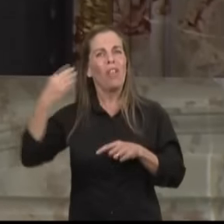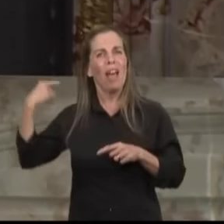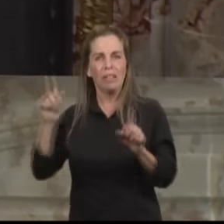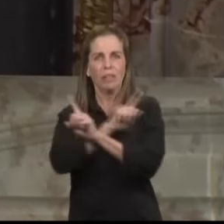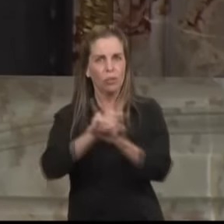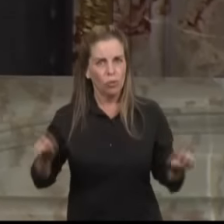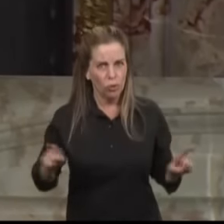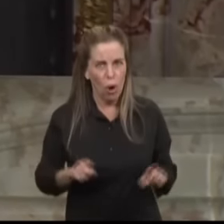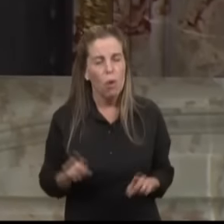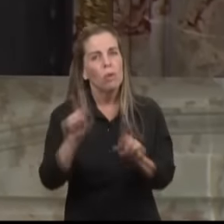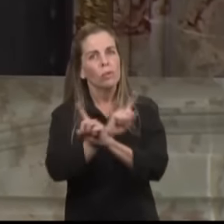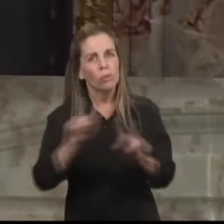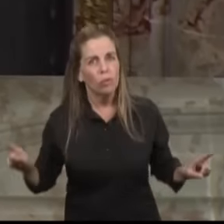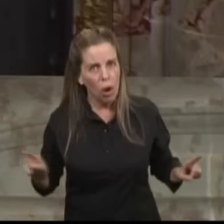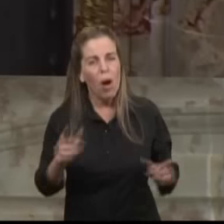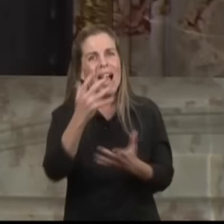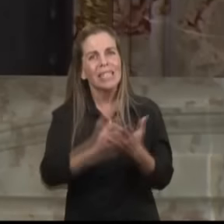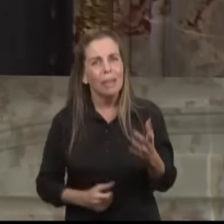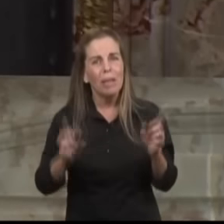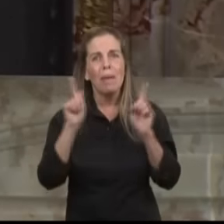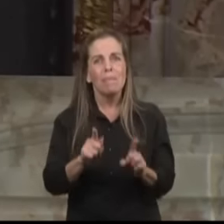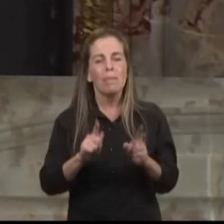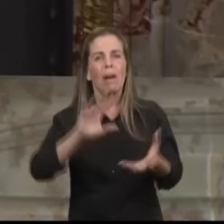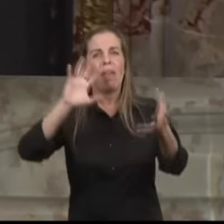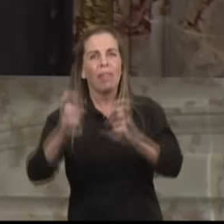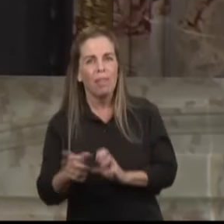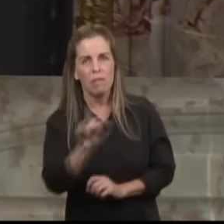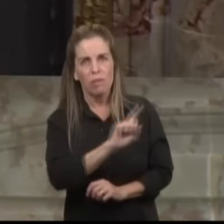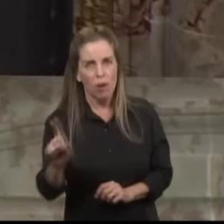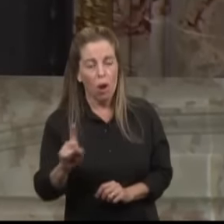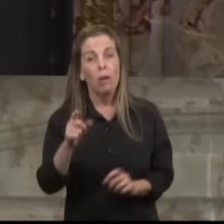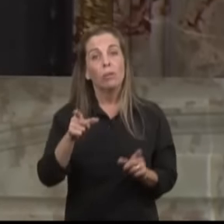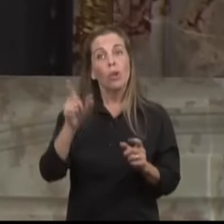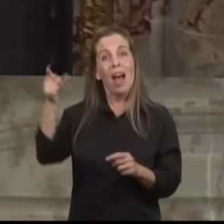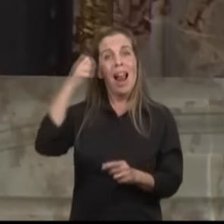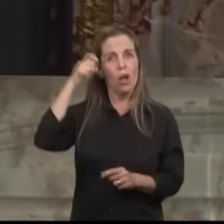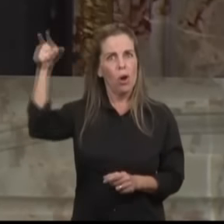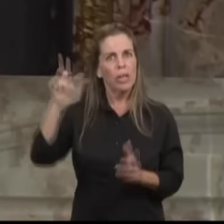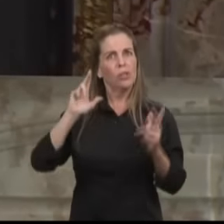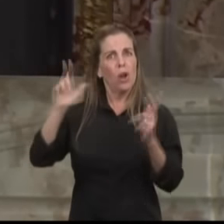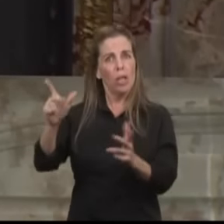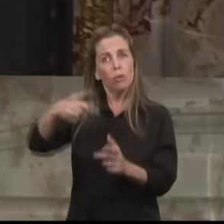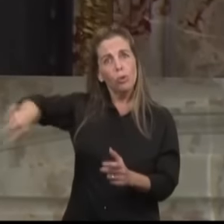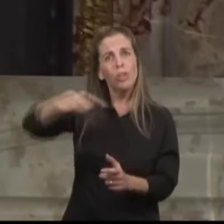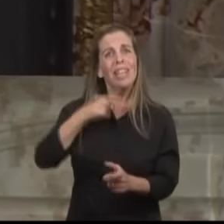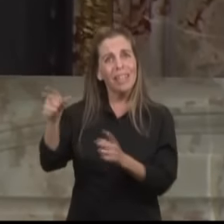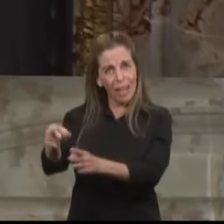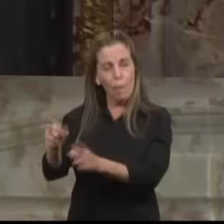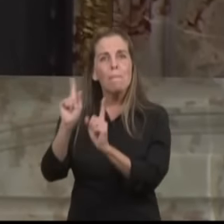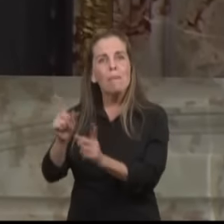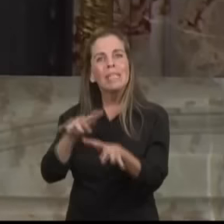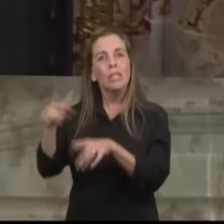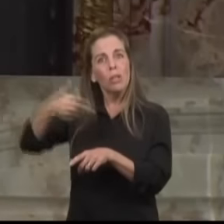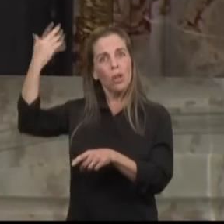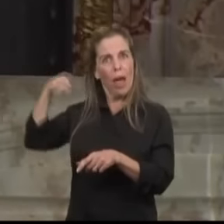al pasado, no vamos a volver al sendero de la decadencia. Y al Congreso le digo, si ustedes quieren volver atrás, me van